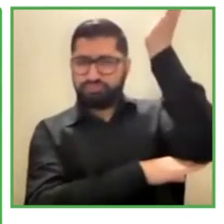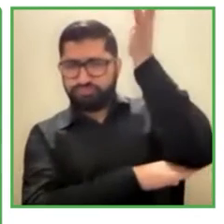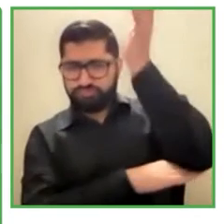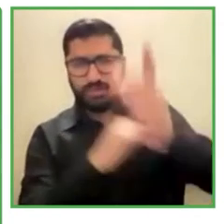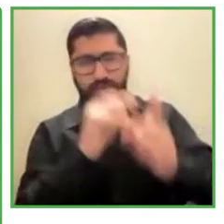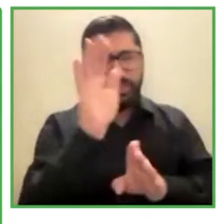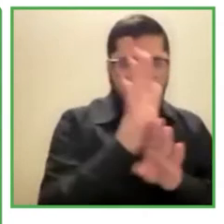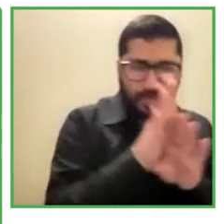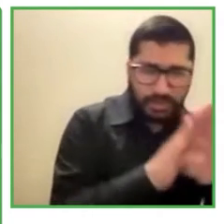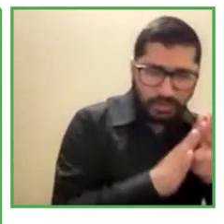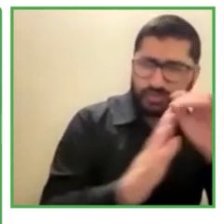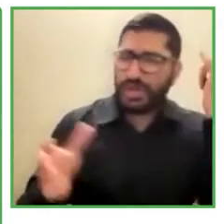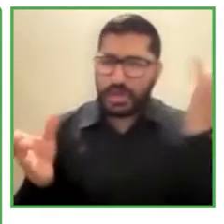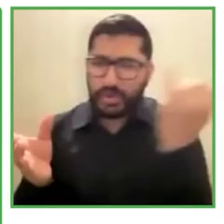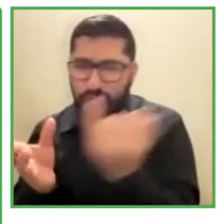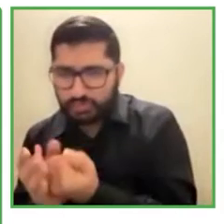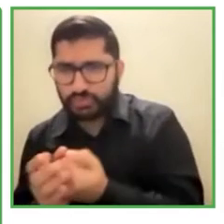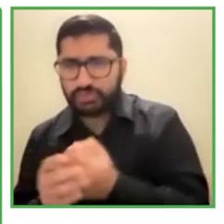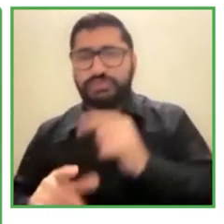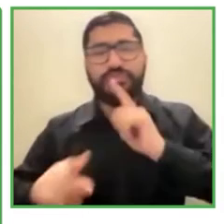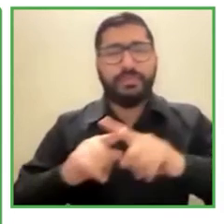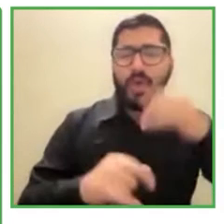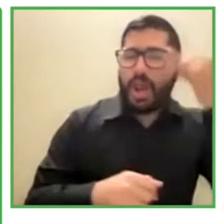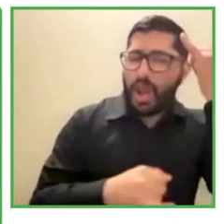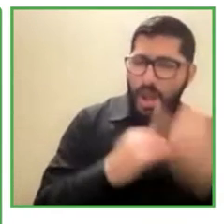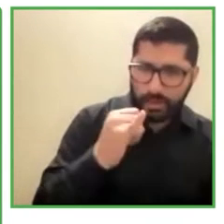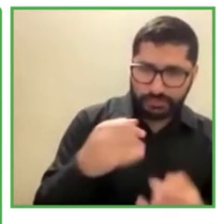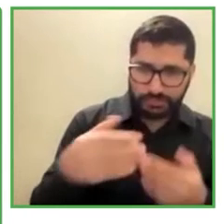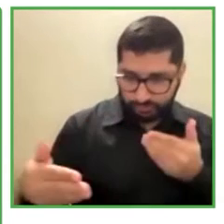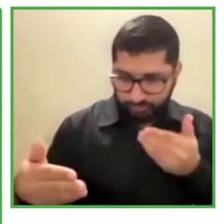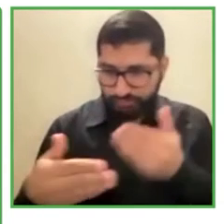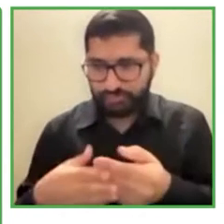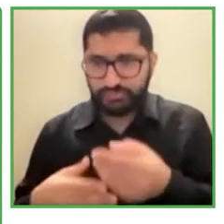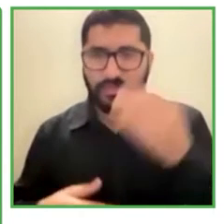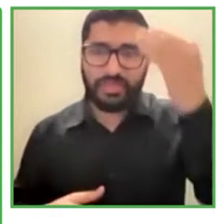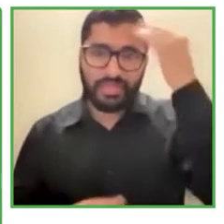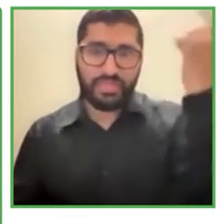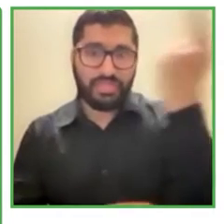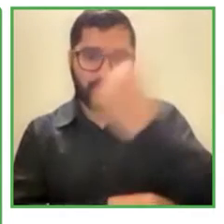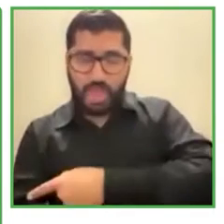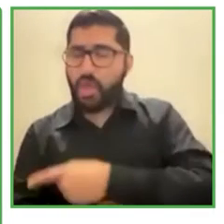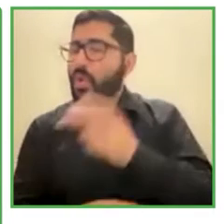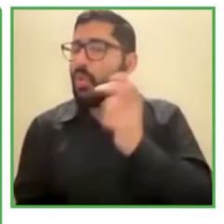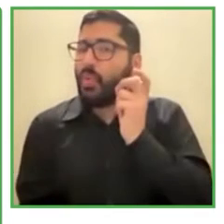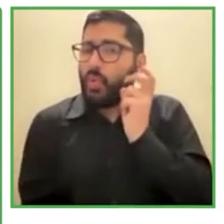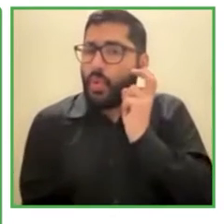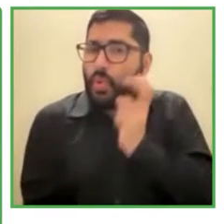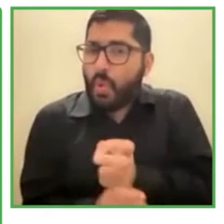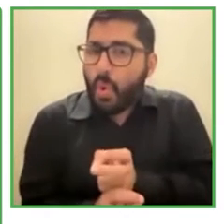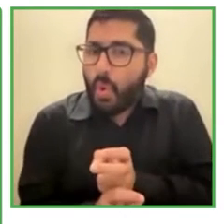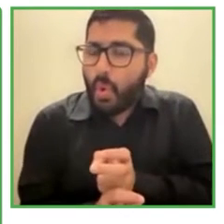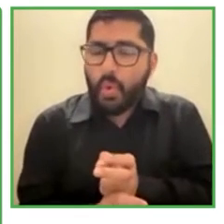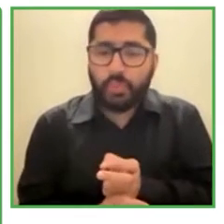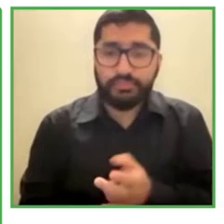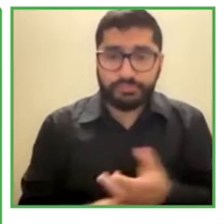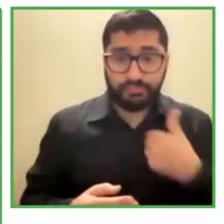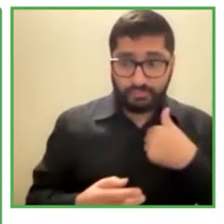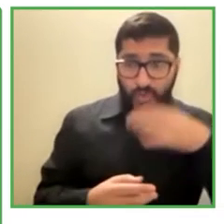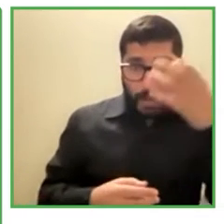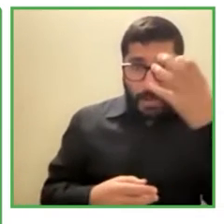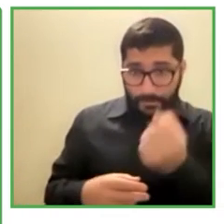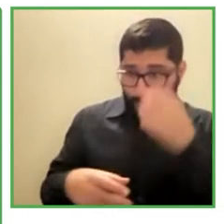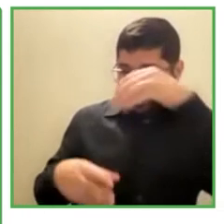día, la vida misma, se dificulta. Por lo tanto, cuando hay un acceso difícil a muchas cosas de la vida, hay